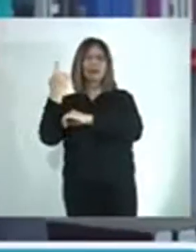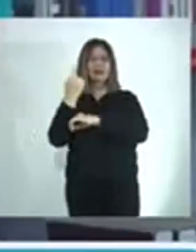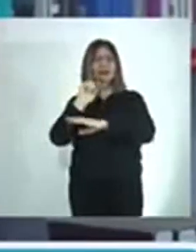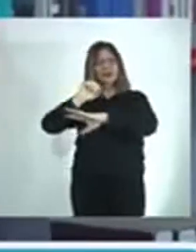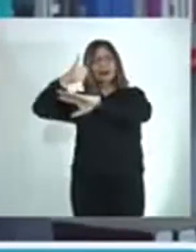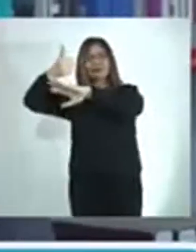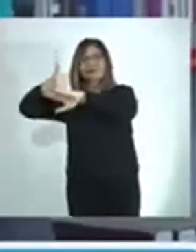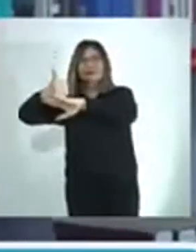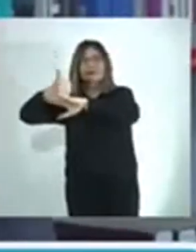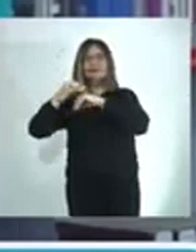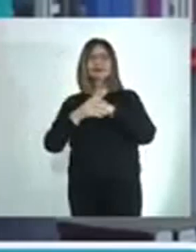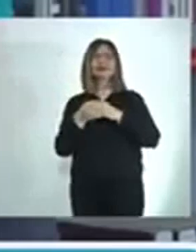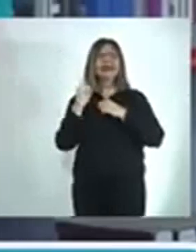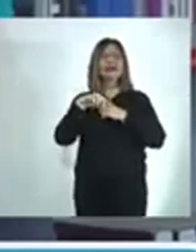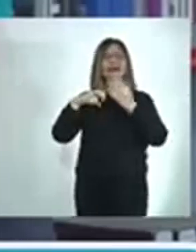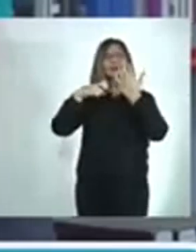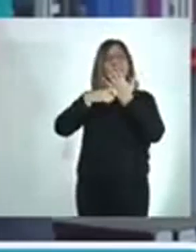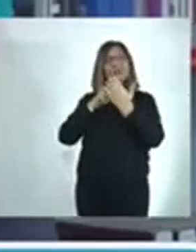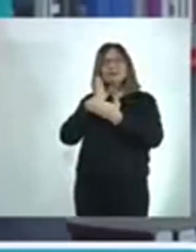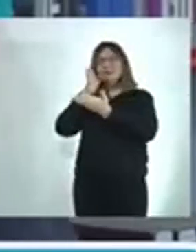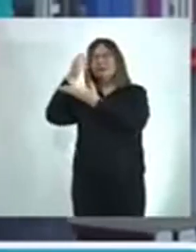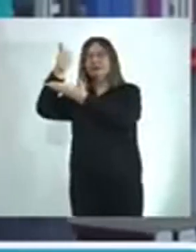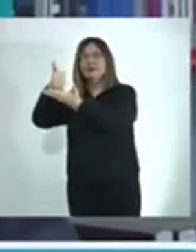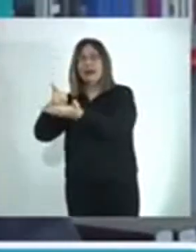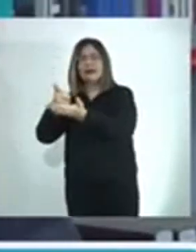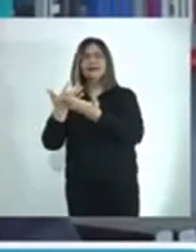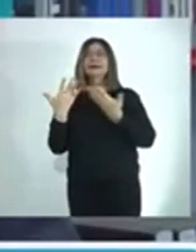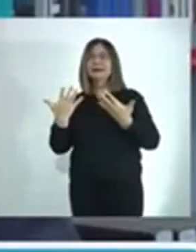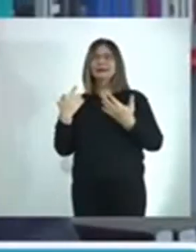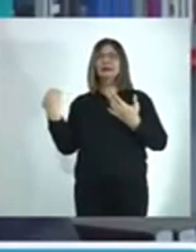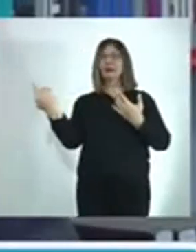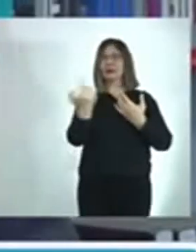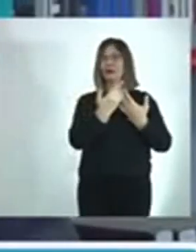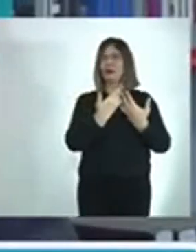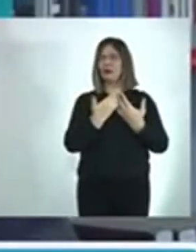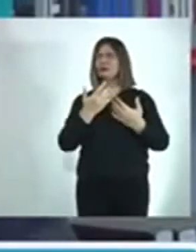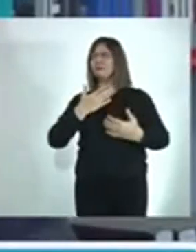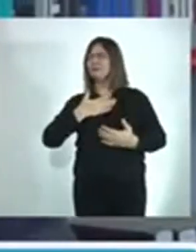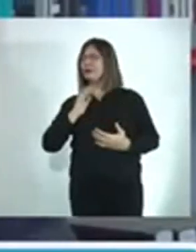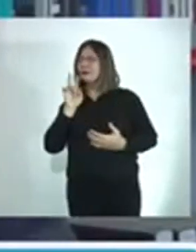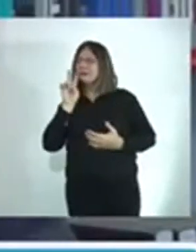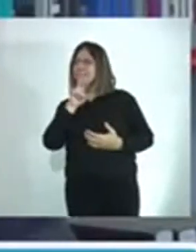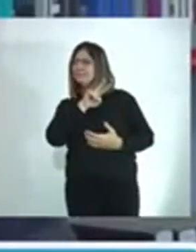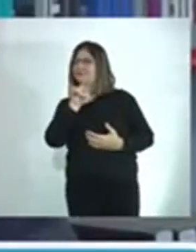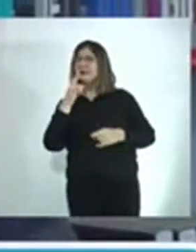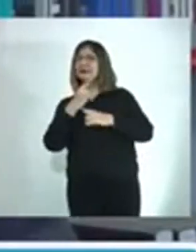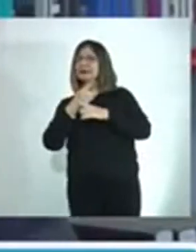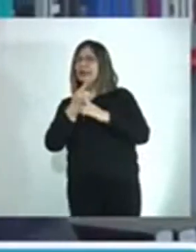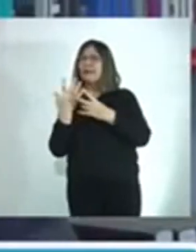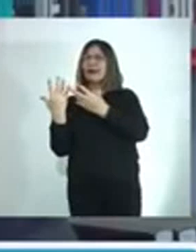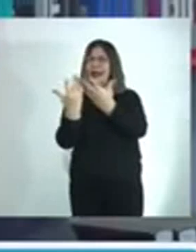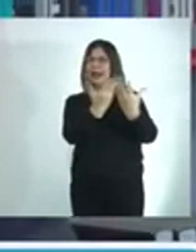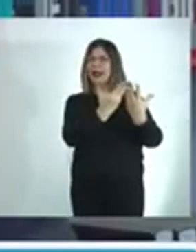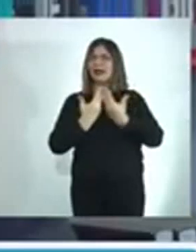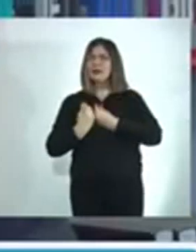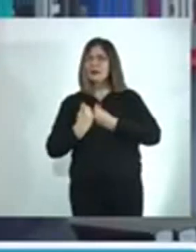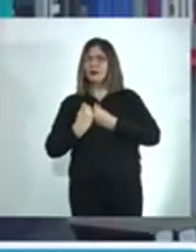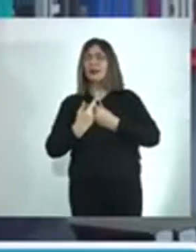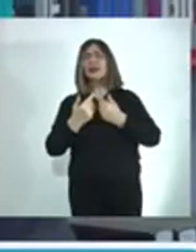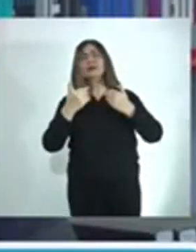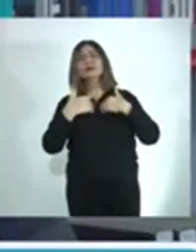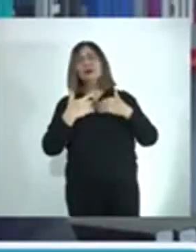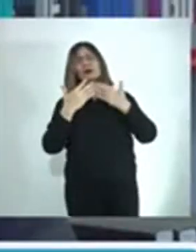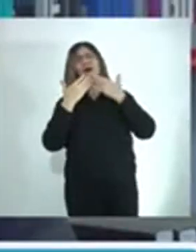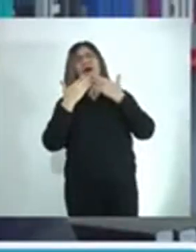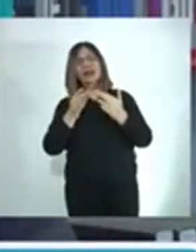maestro y los supervisores y los directores. Entonces cuando me preguntan a mí, yo simplemente darle las gracias. Darle